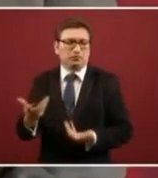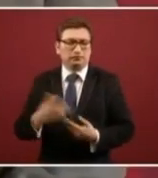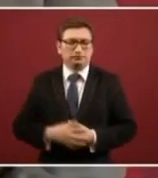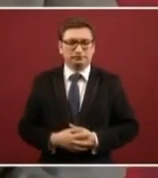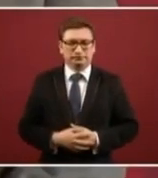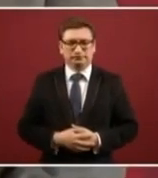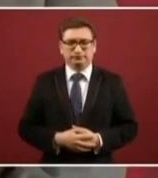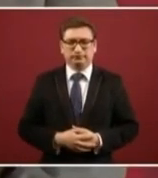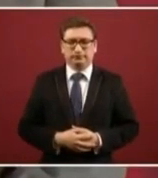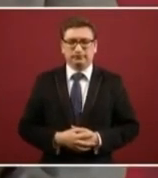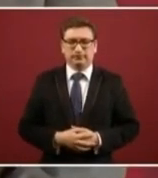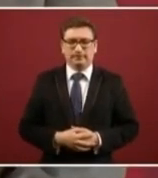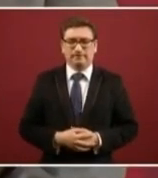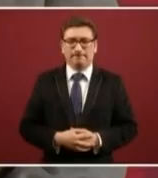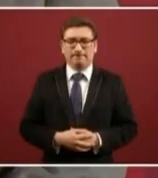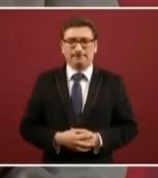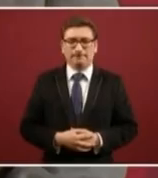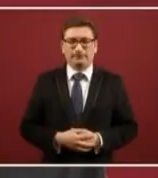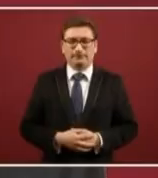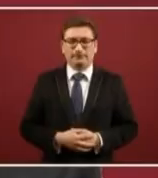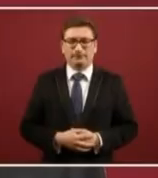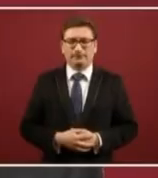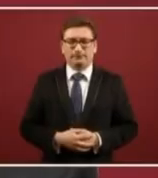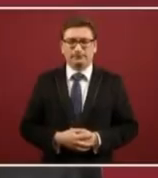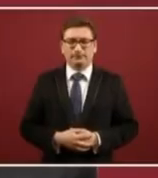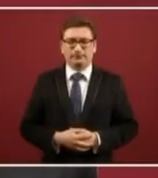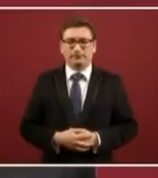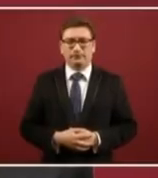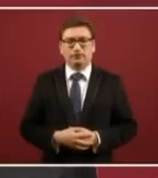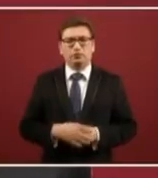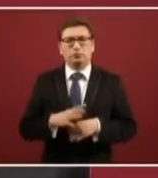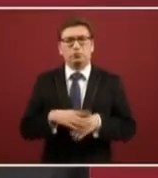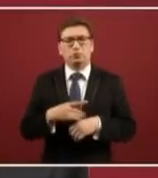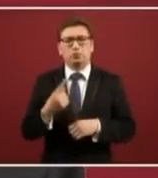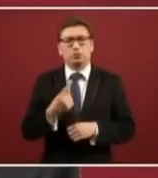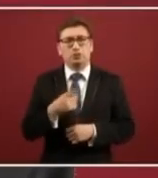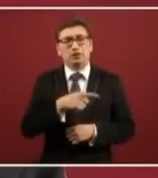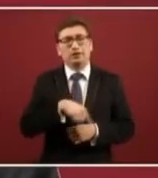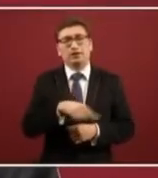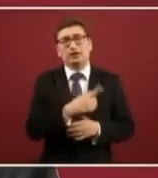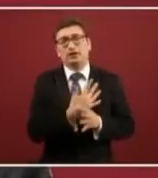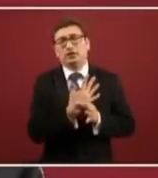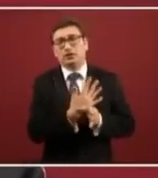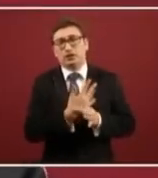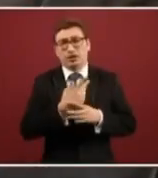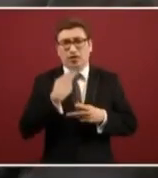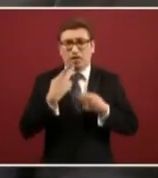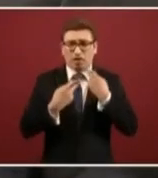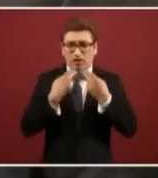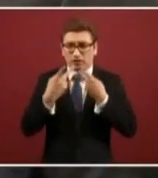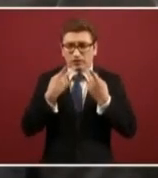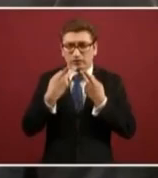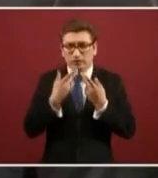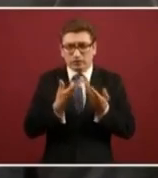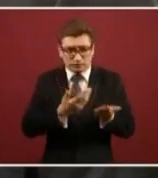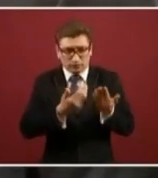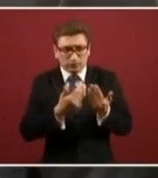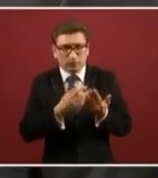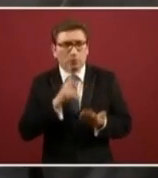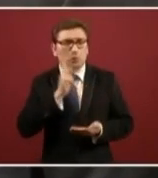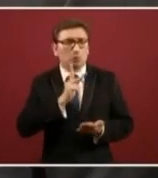que no tienen ningún sustento conceptual, teórico.